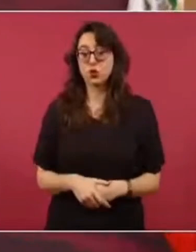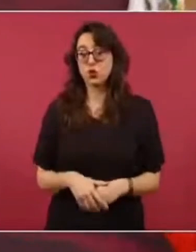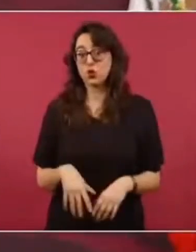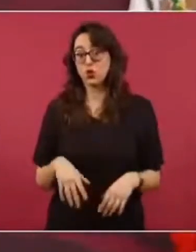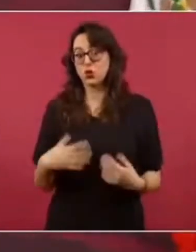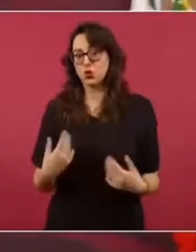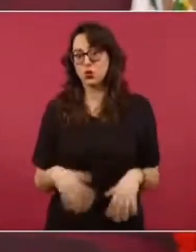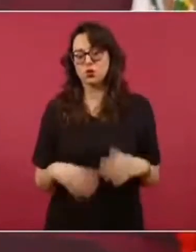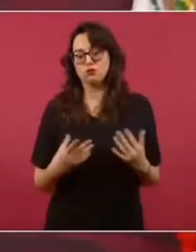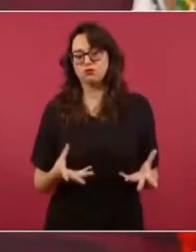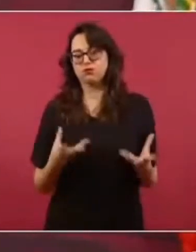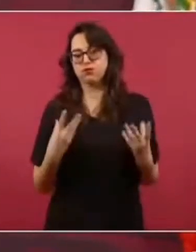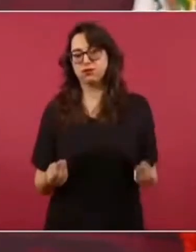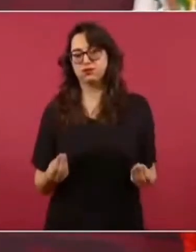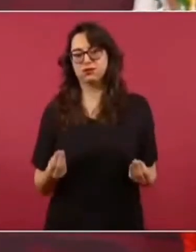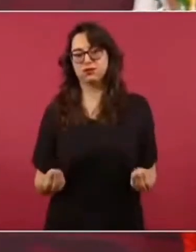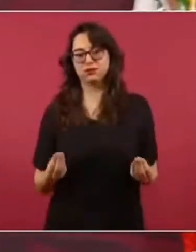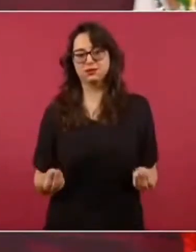muchos temas, ¿no?